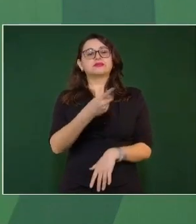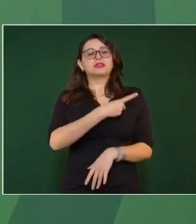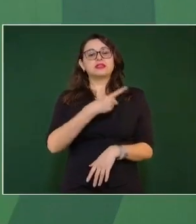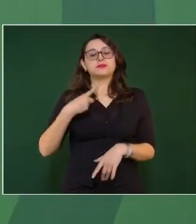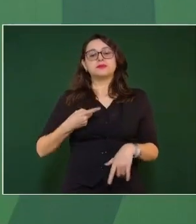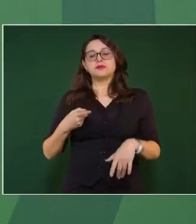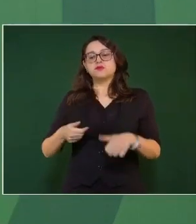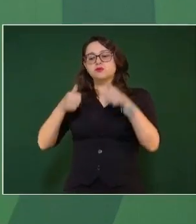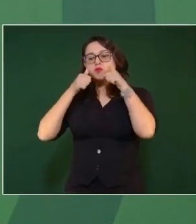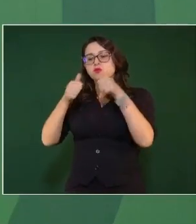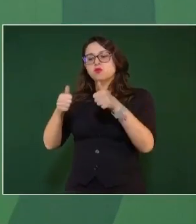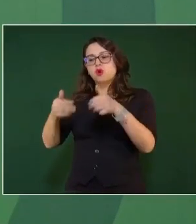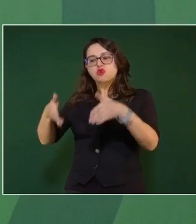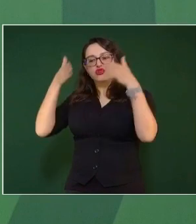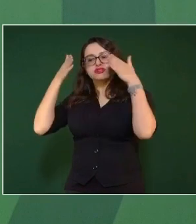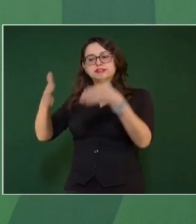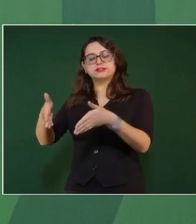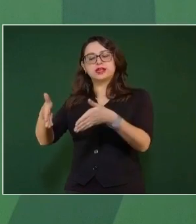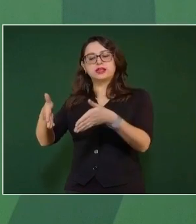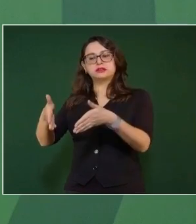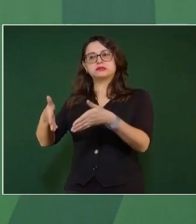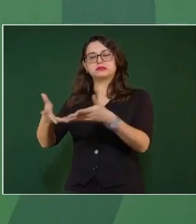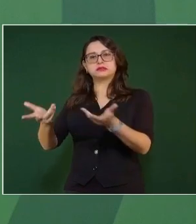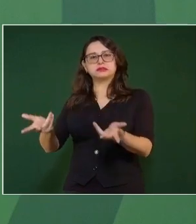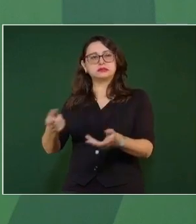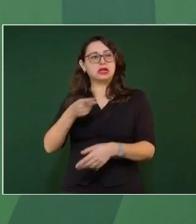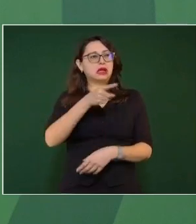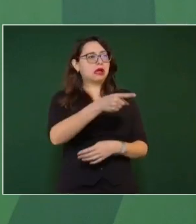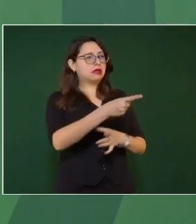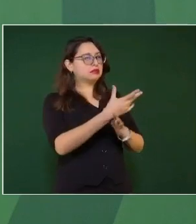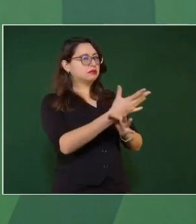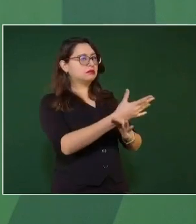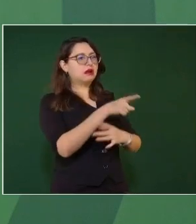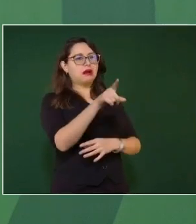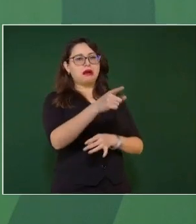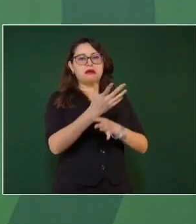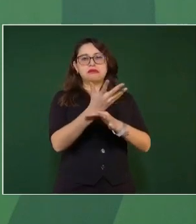atentos y no enojarnos.